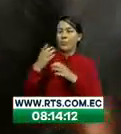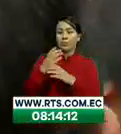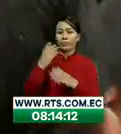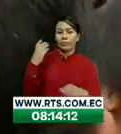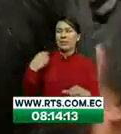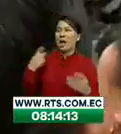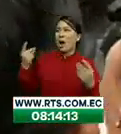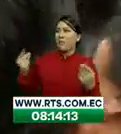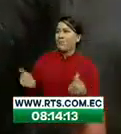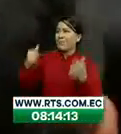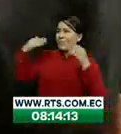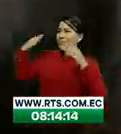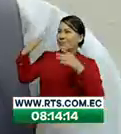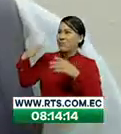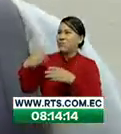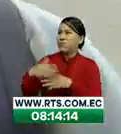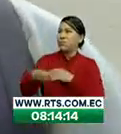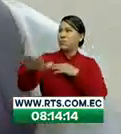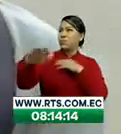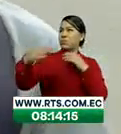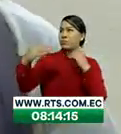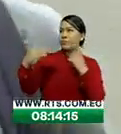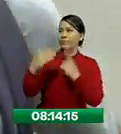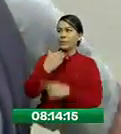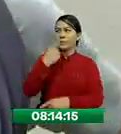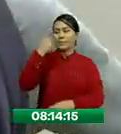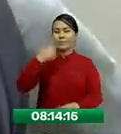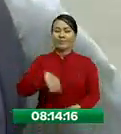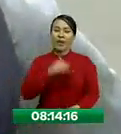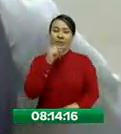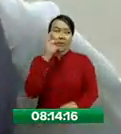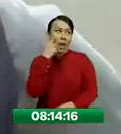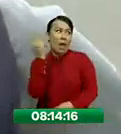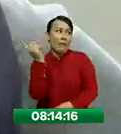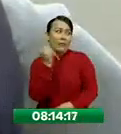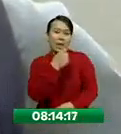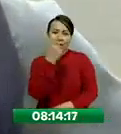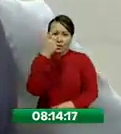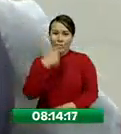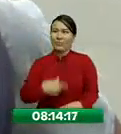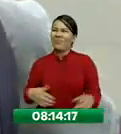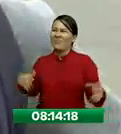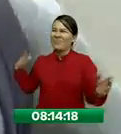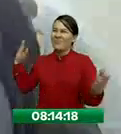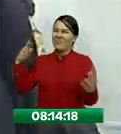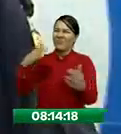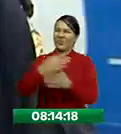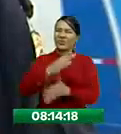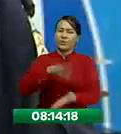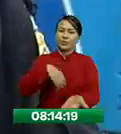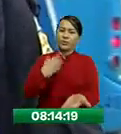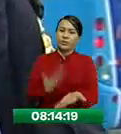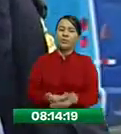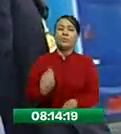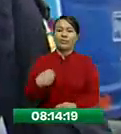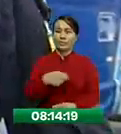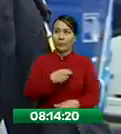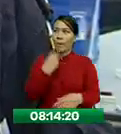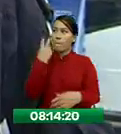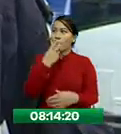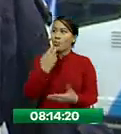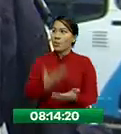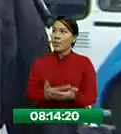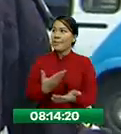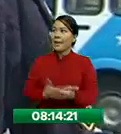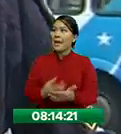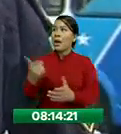a velocidad, el peatón pasa y él no se percató el señor del chofer y lo tumbó con todo. Se pudo constatar que está involucrado lo que es un